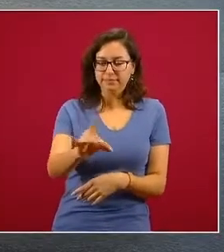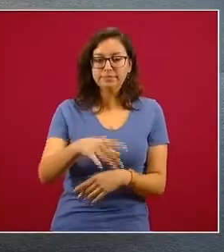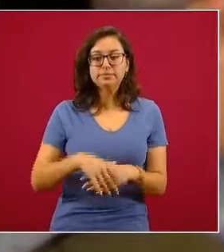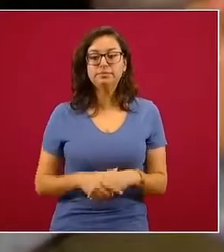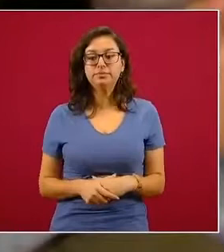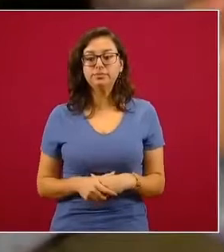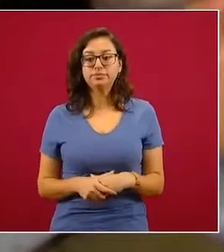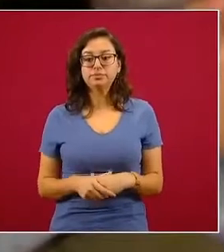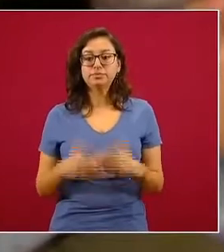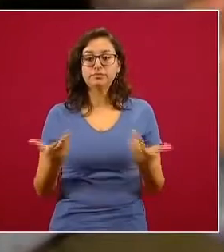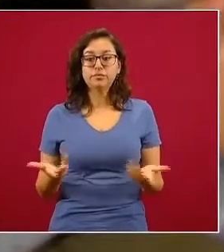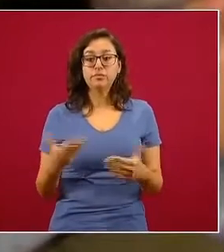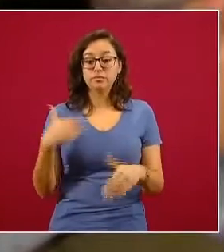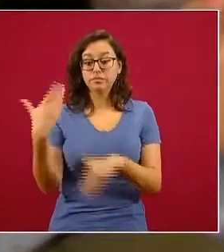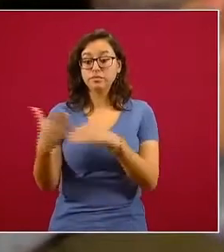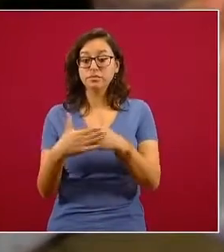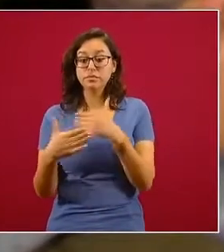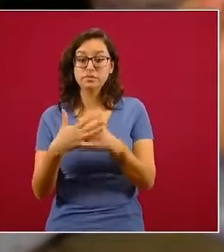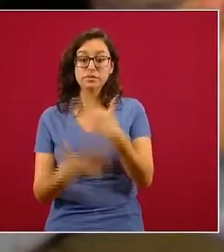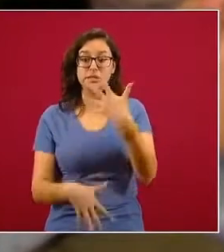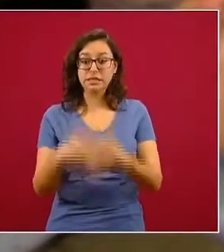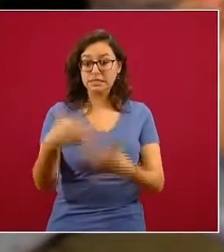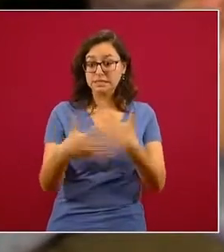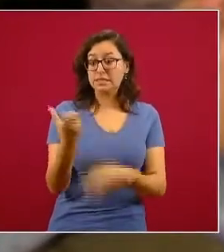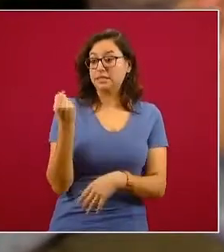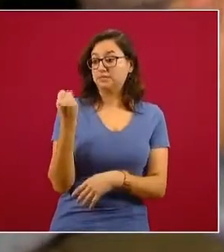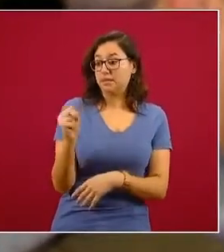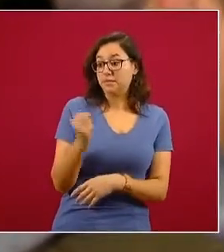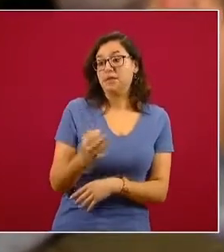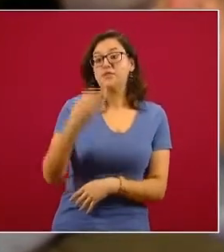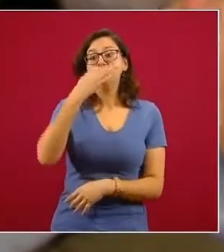población ahora para los festejos del 15 de septiembre?